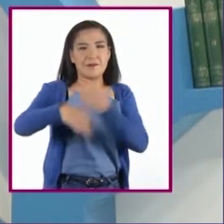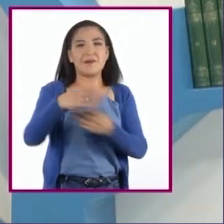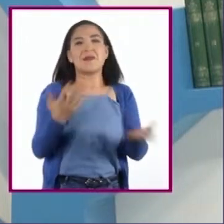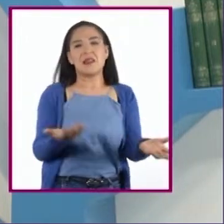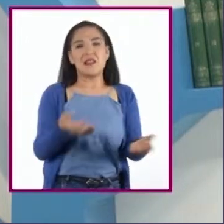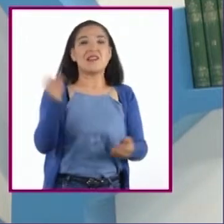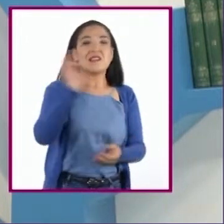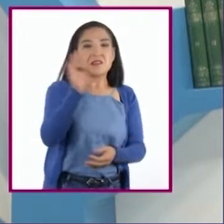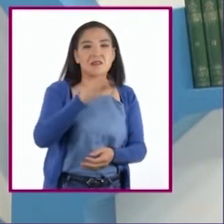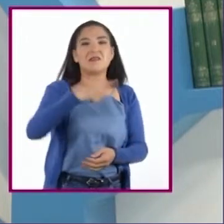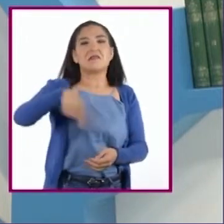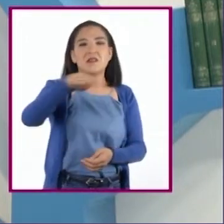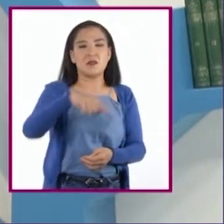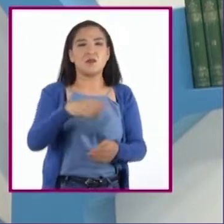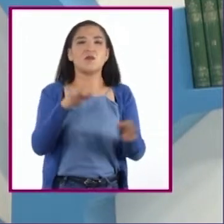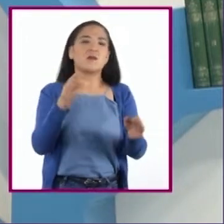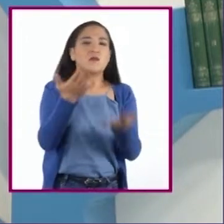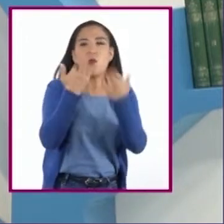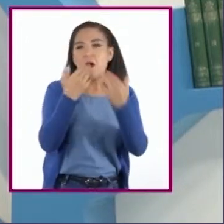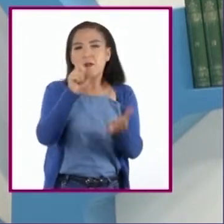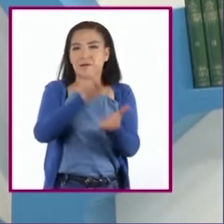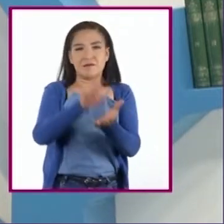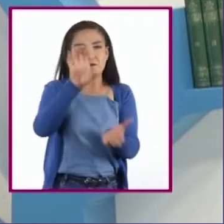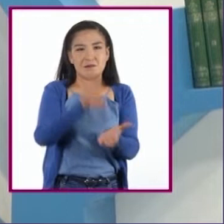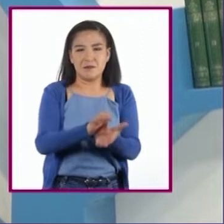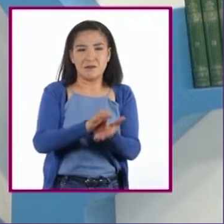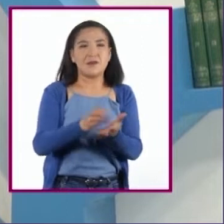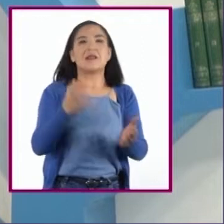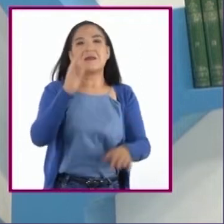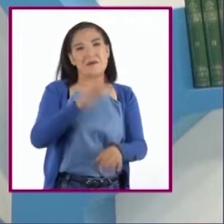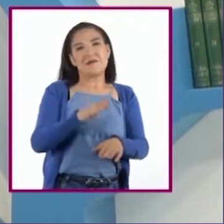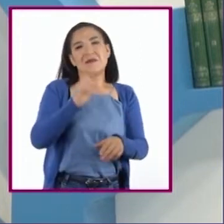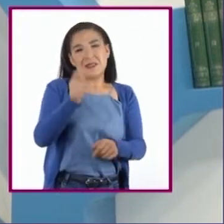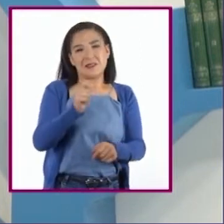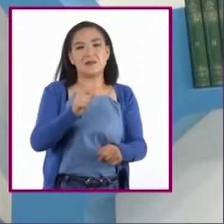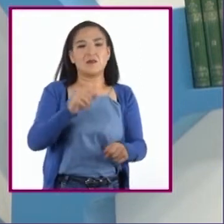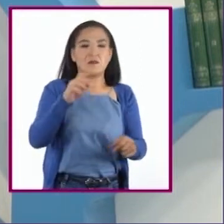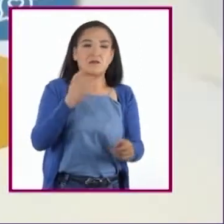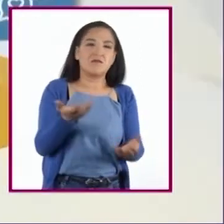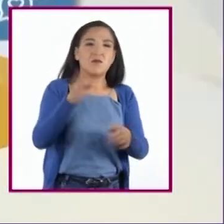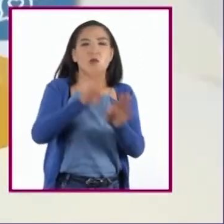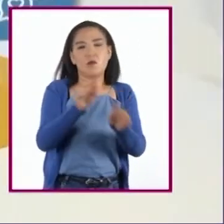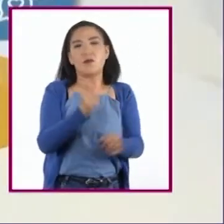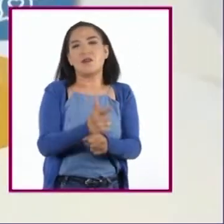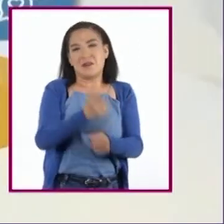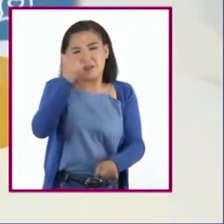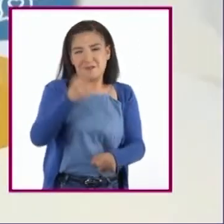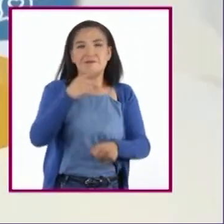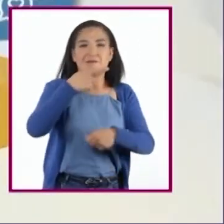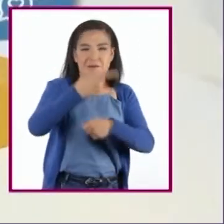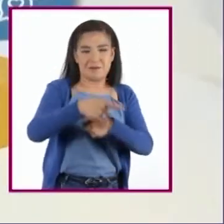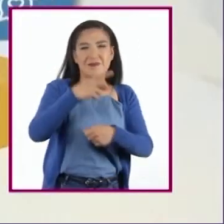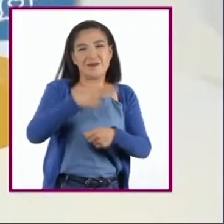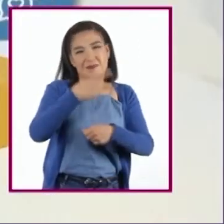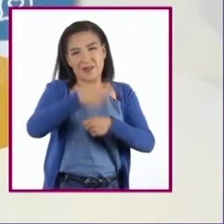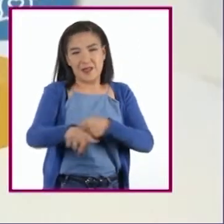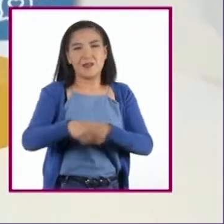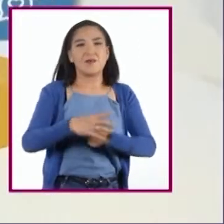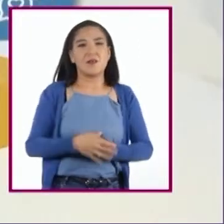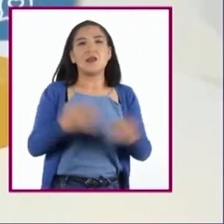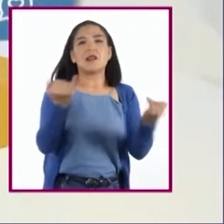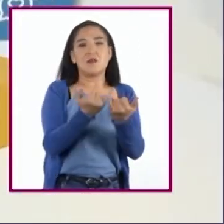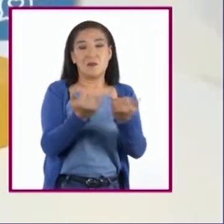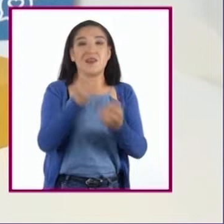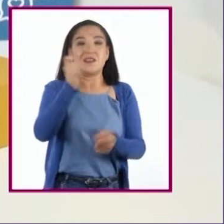aun las que tienen alguna discapacidad severa o grave afectación. Es un derecho que ejercemos sin